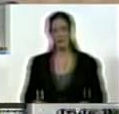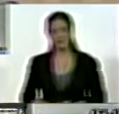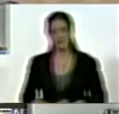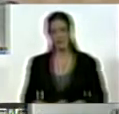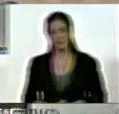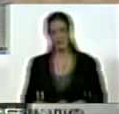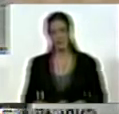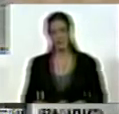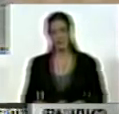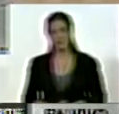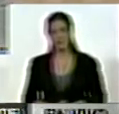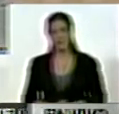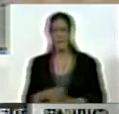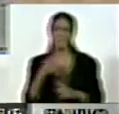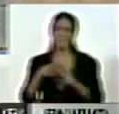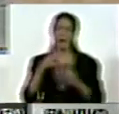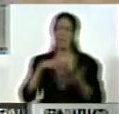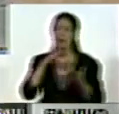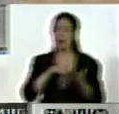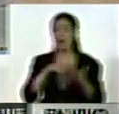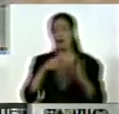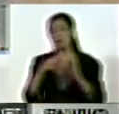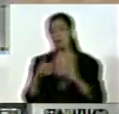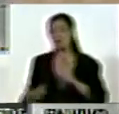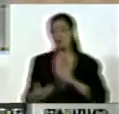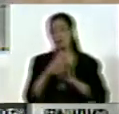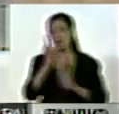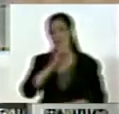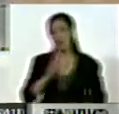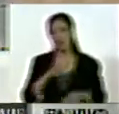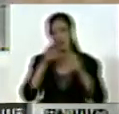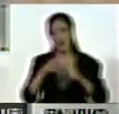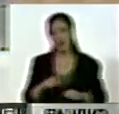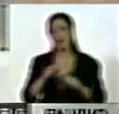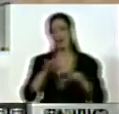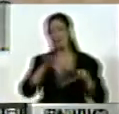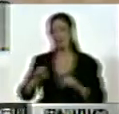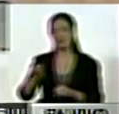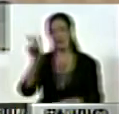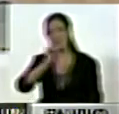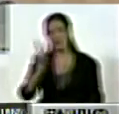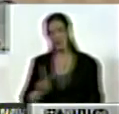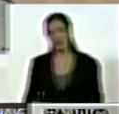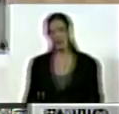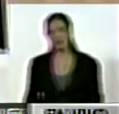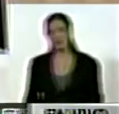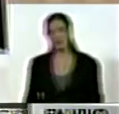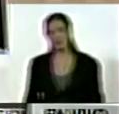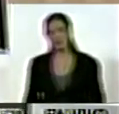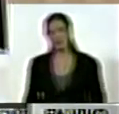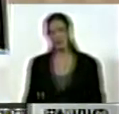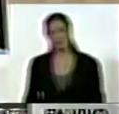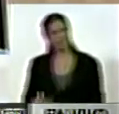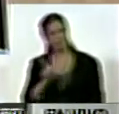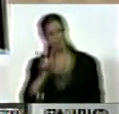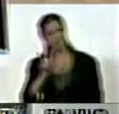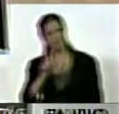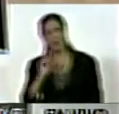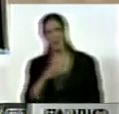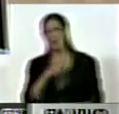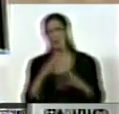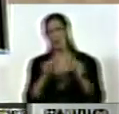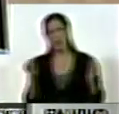y con la gusanera mayamera que actúa contra nuestro país y pretende la intervención de Venezuela. Es curioso porque toda